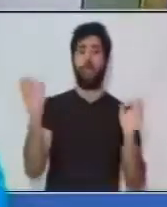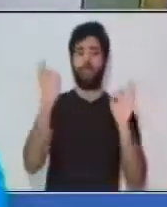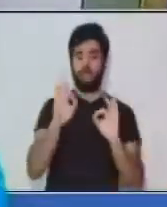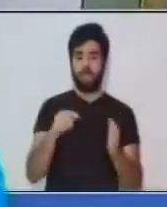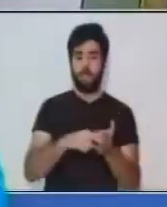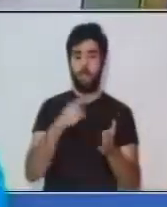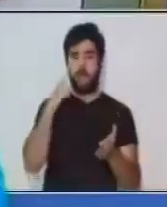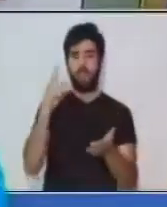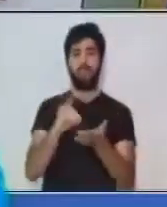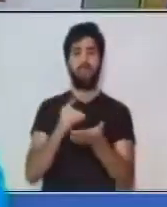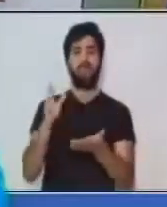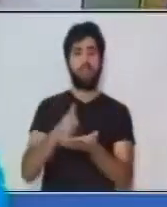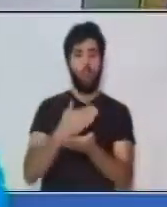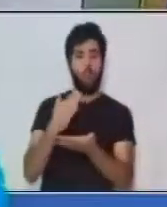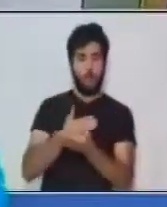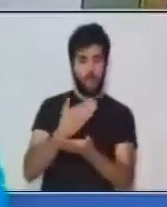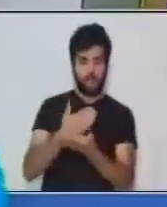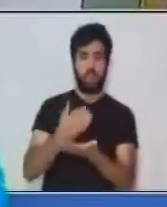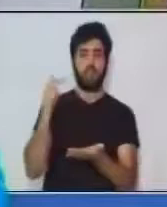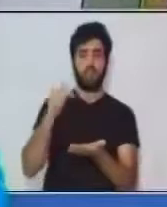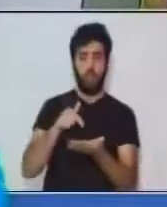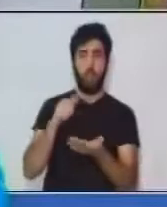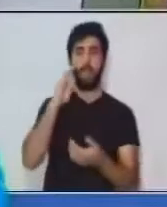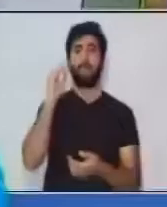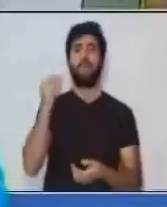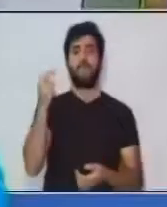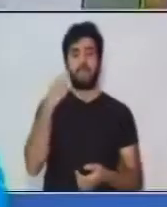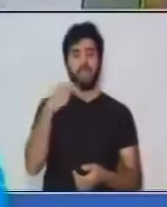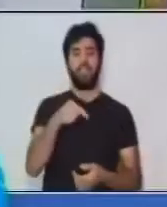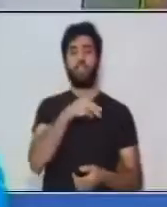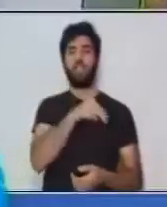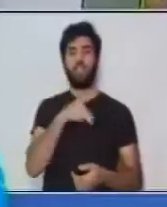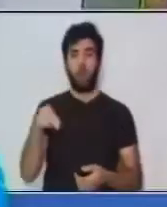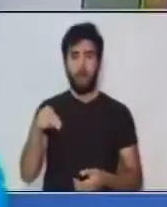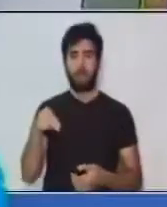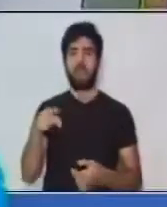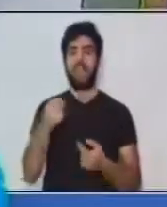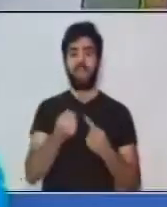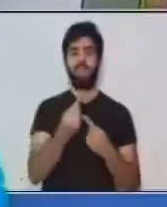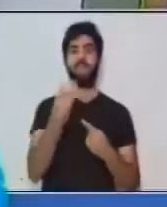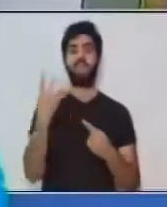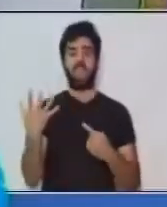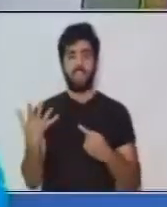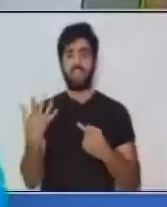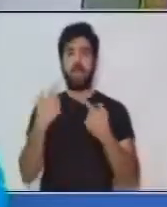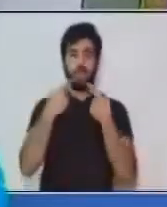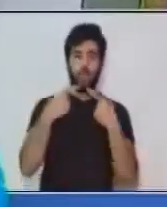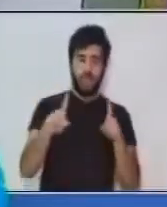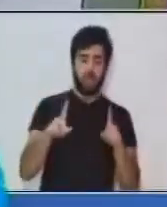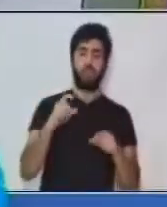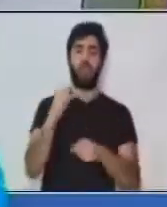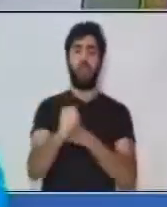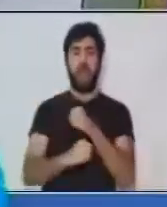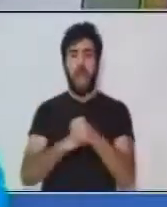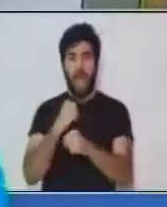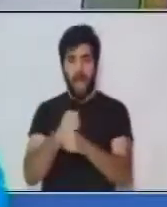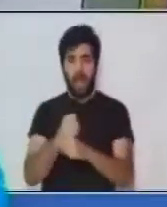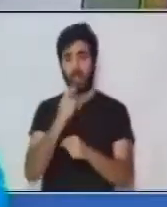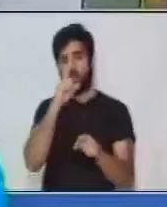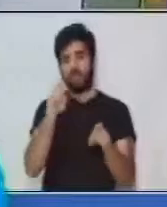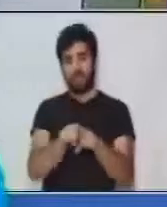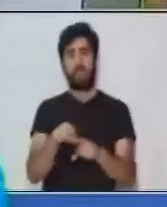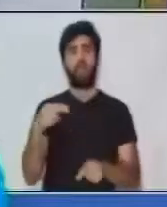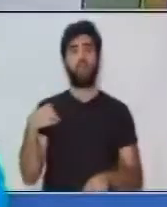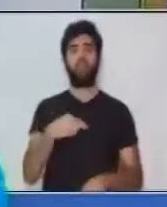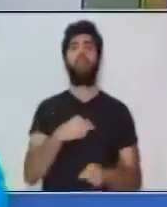mismo documento, ya que con el nombre del autor, la fecha de publicación, el año también, podemos